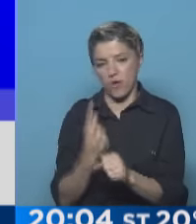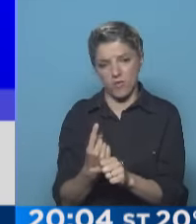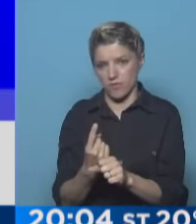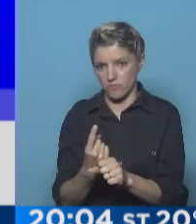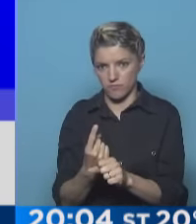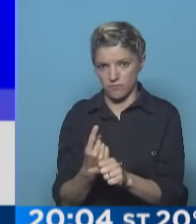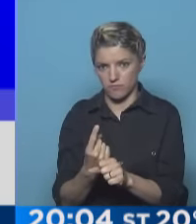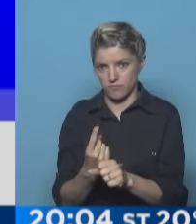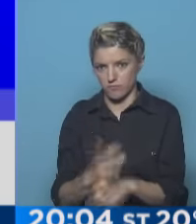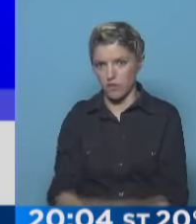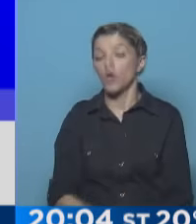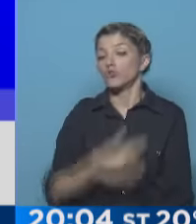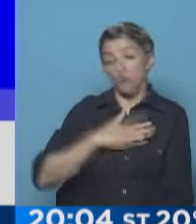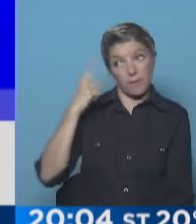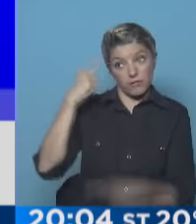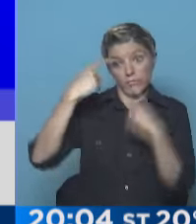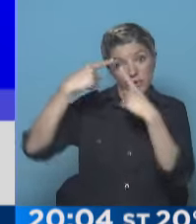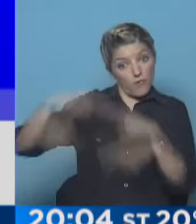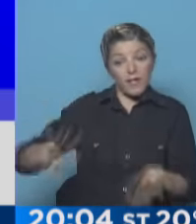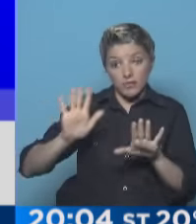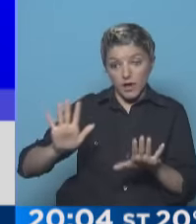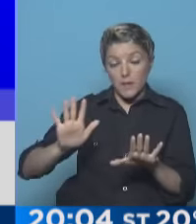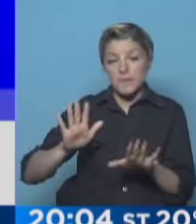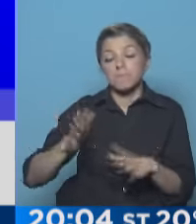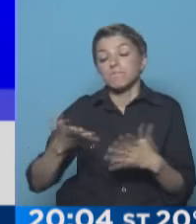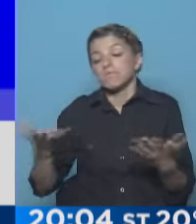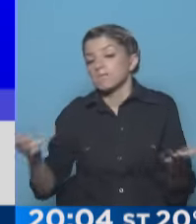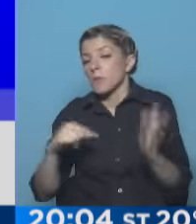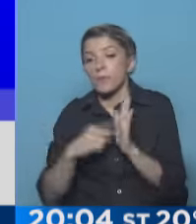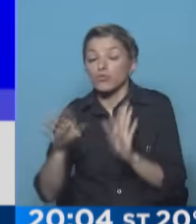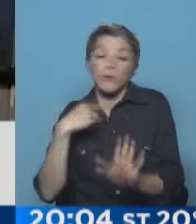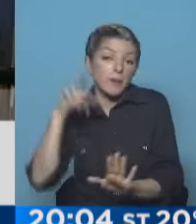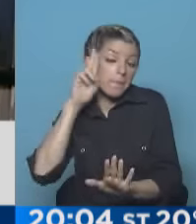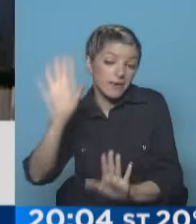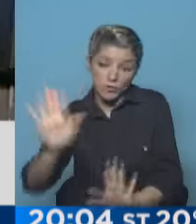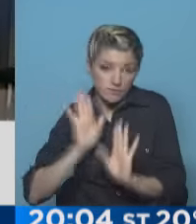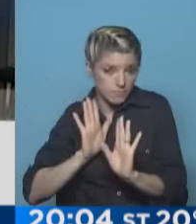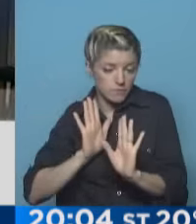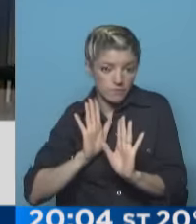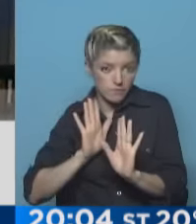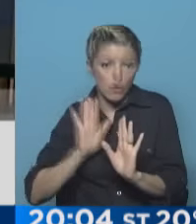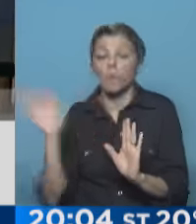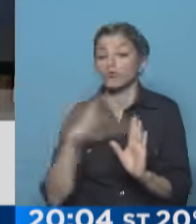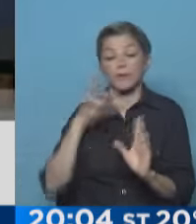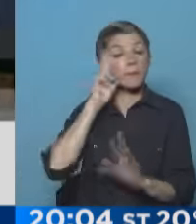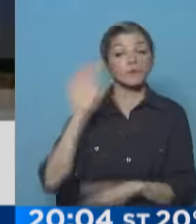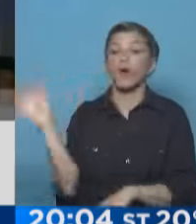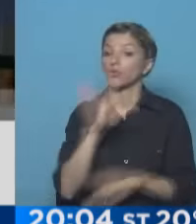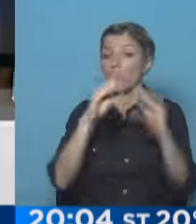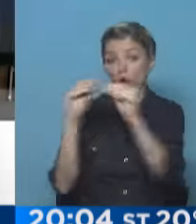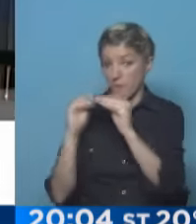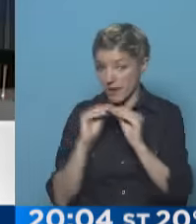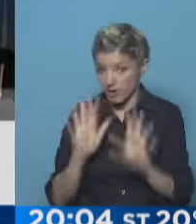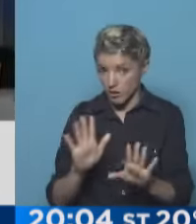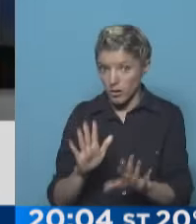sinceramente ente No coincido para nada pero bueno la respeto como respeto a todos los compañeros de nuestro espacio